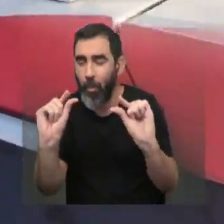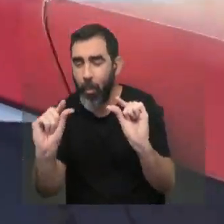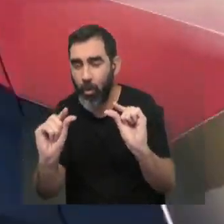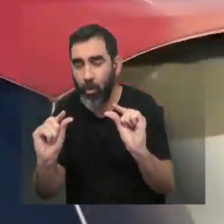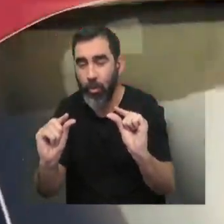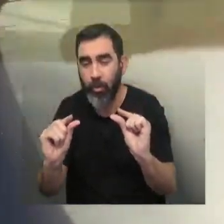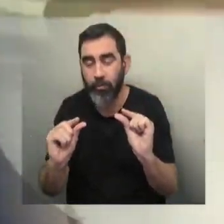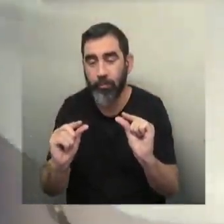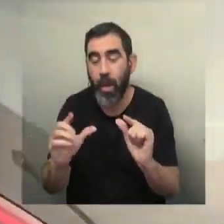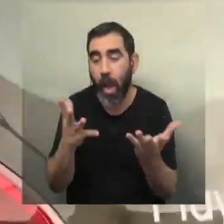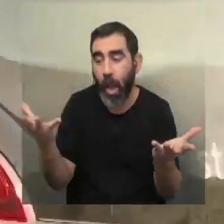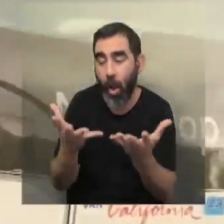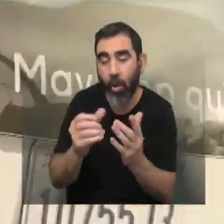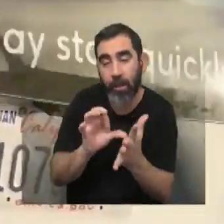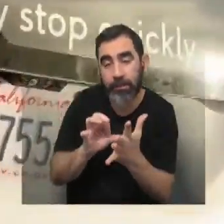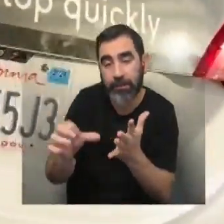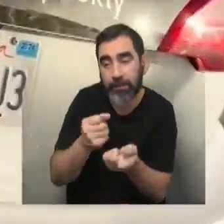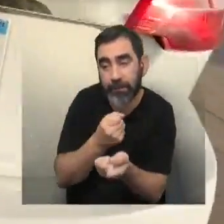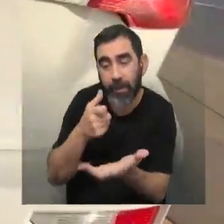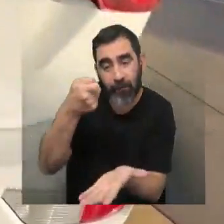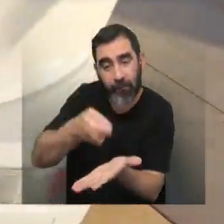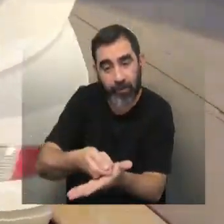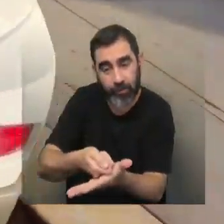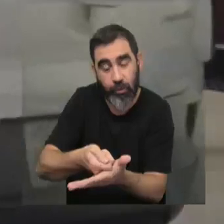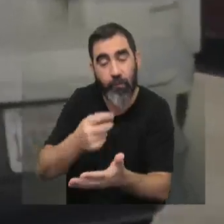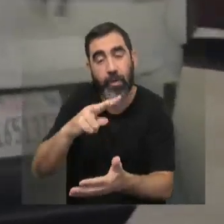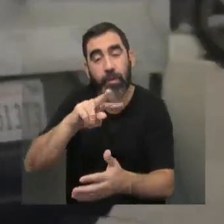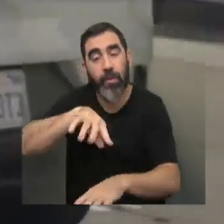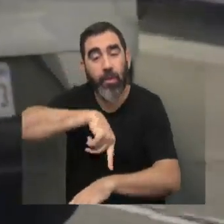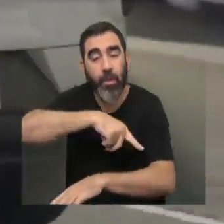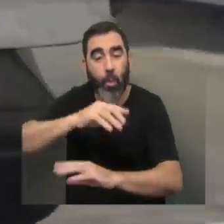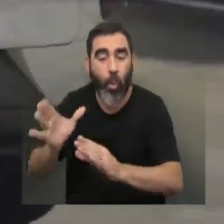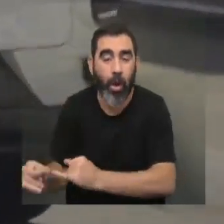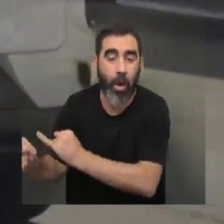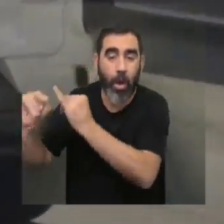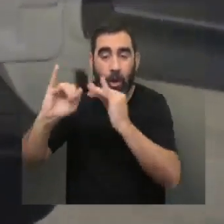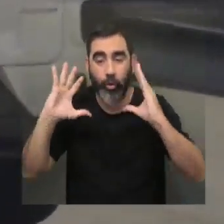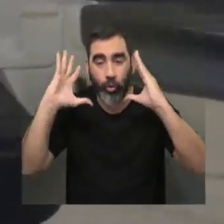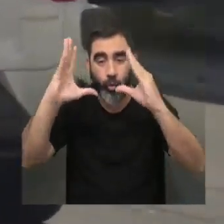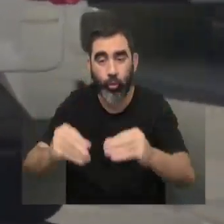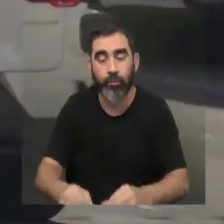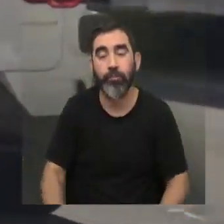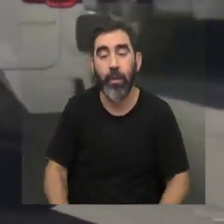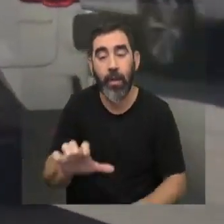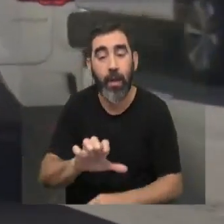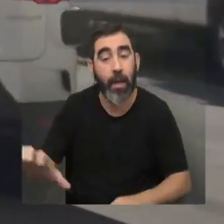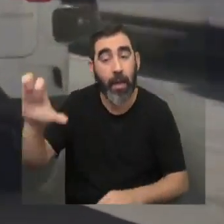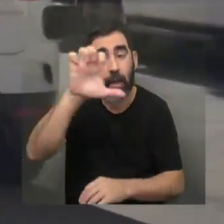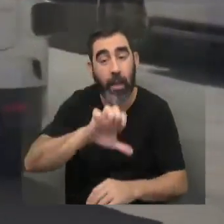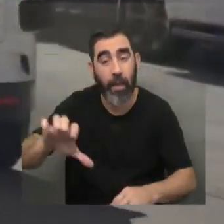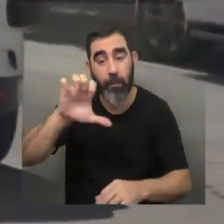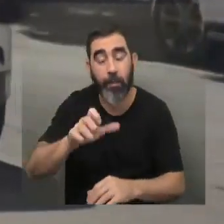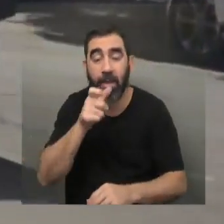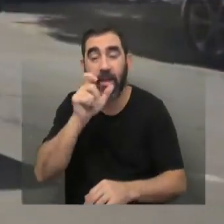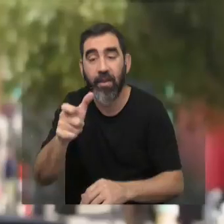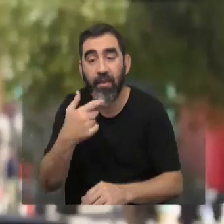ahora las empresas ofrecen su servicio de pago al público las 24 horas. Empresas como Waymo y Cruise argumentan